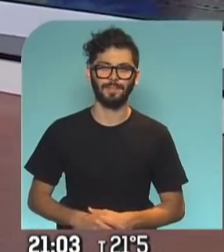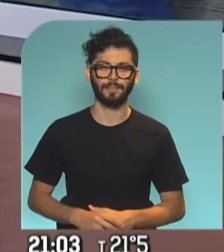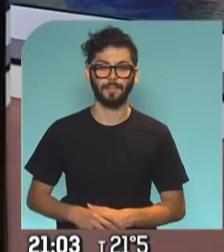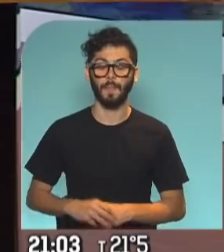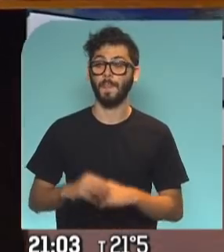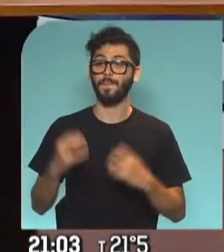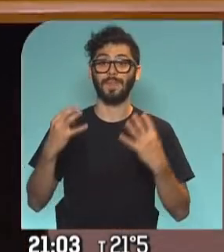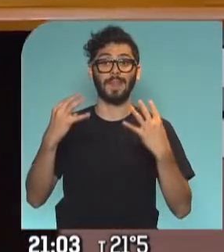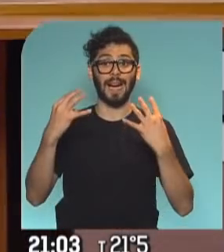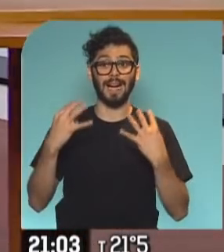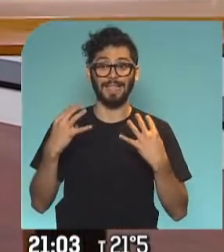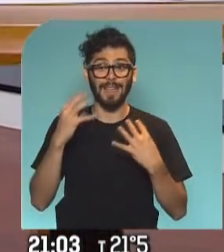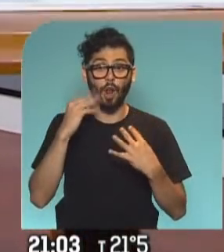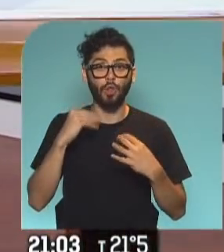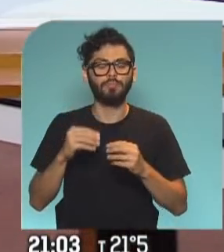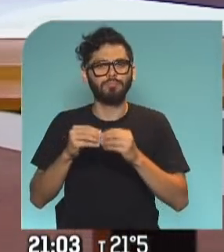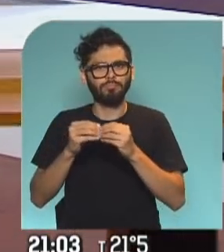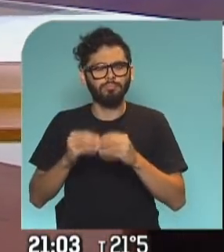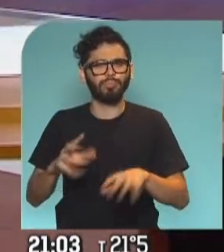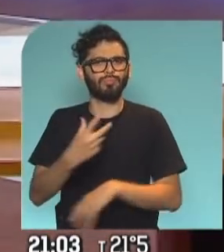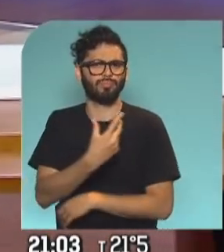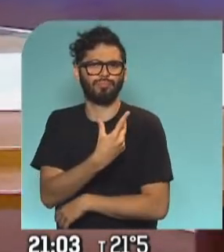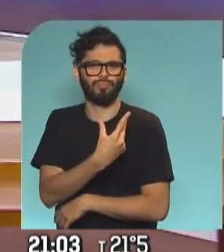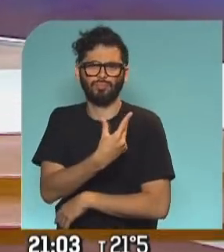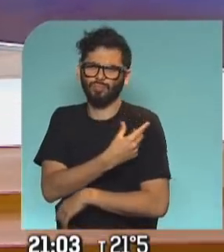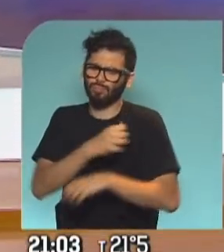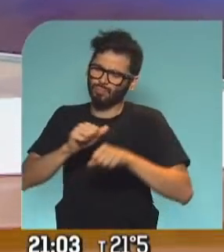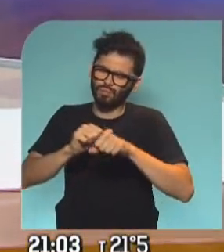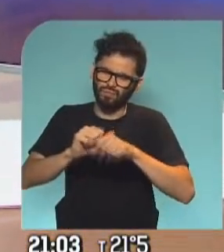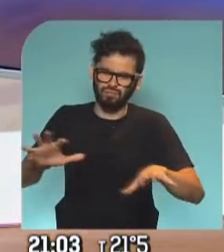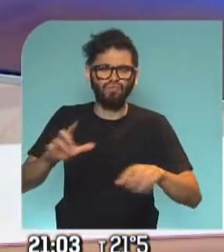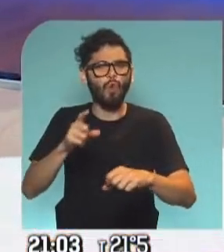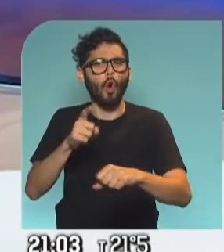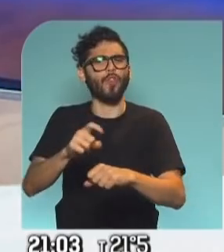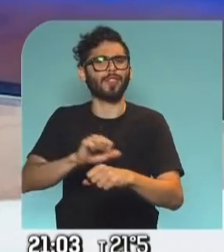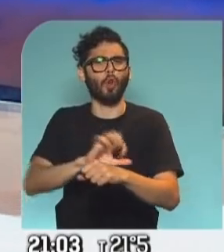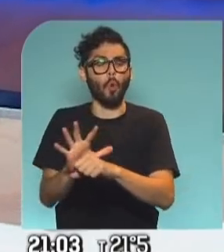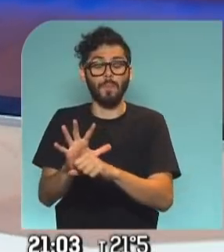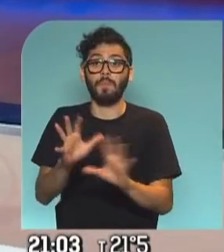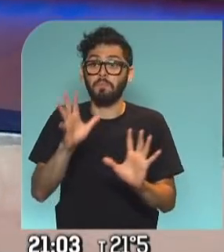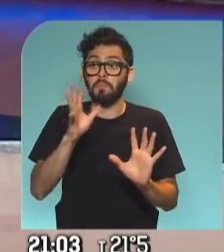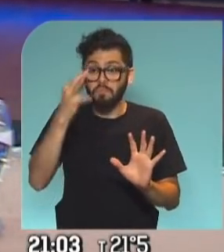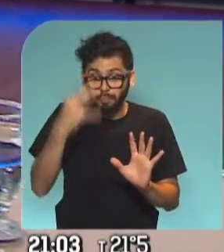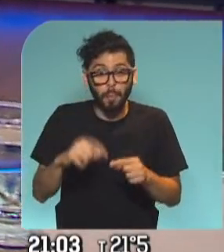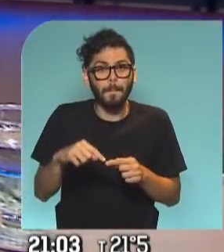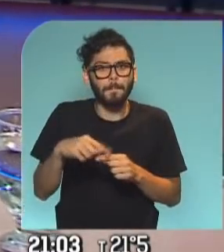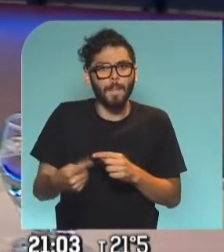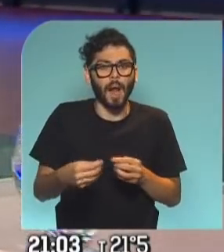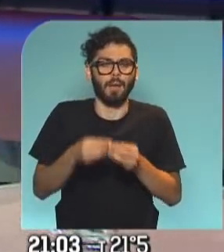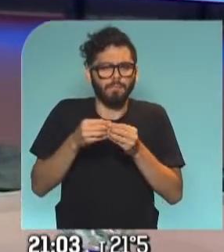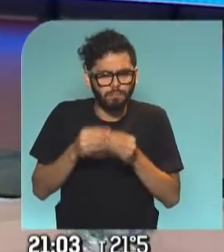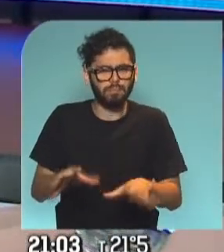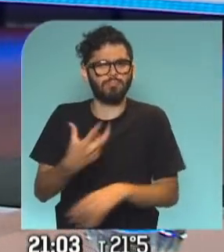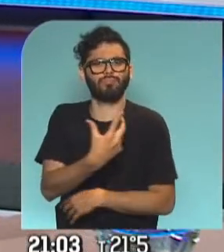El Reino Unido se prepara para comenzar con la vacunación masiva contra el COVID-19. Está previsto que mañana arranquen a aplicar las primeras